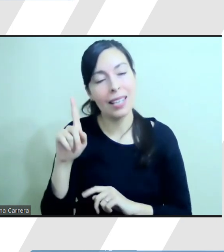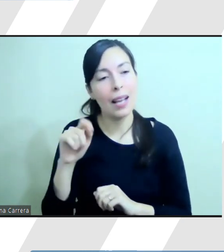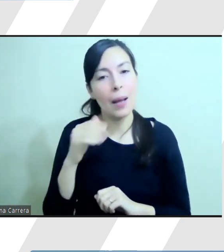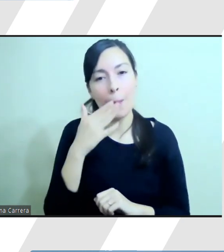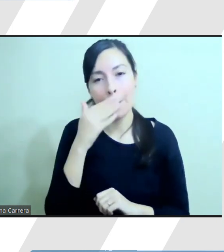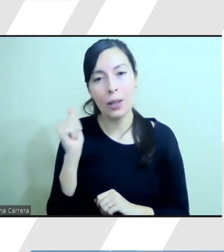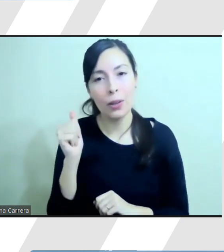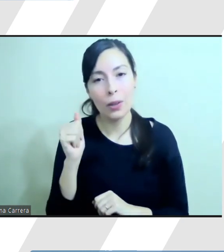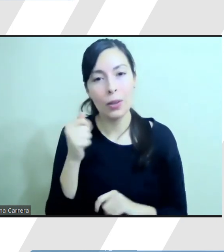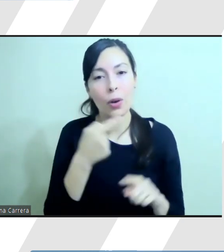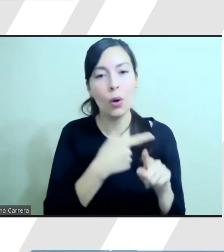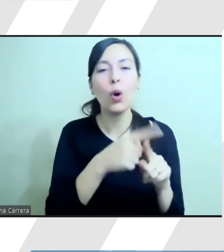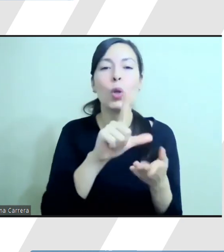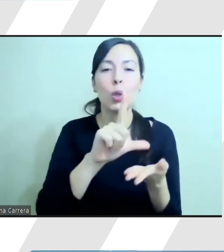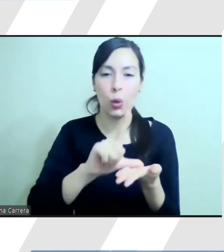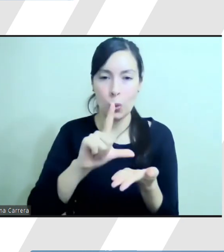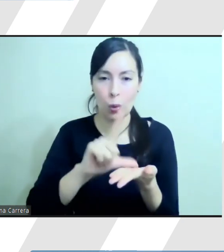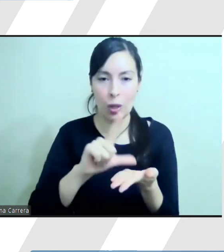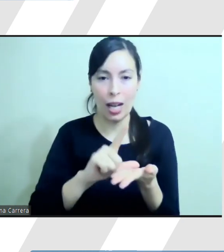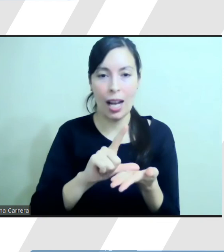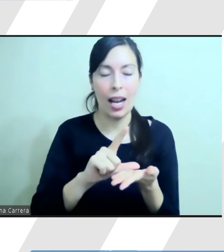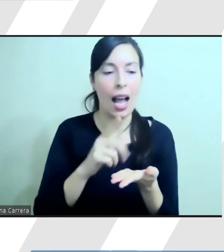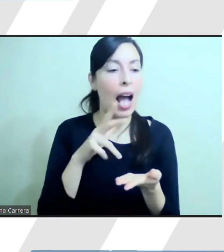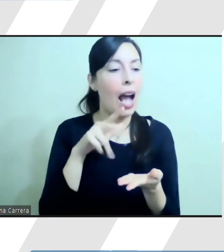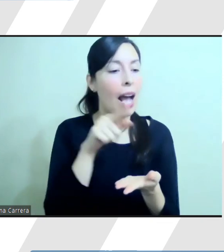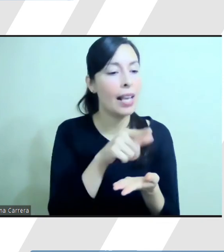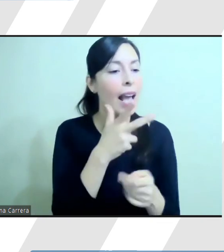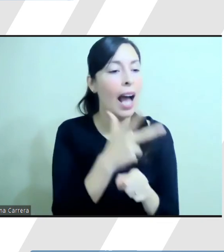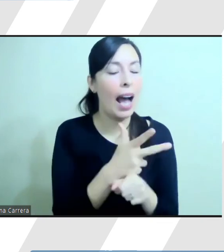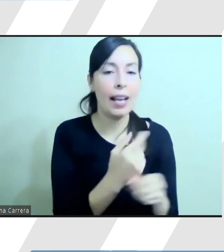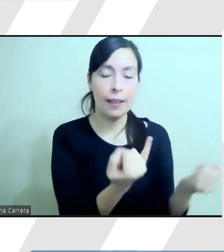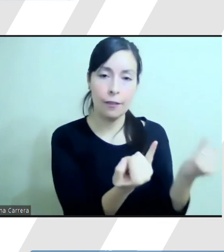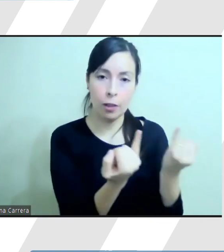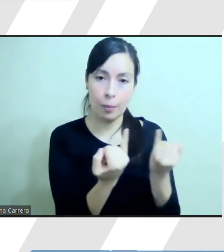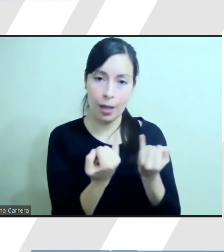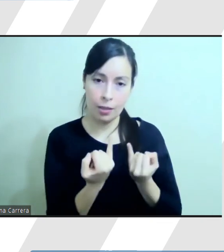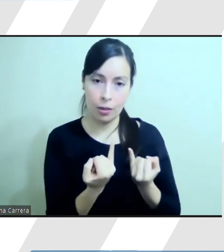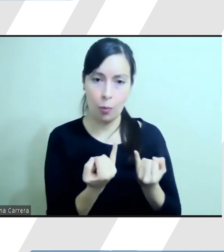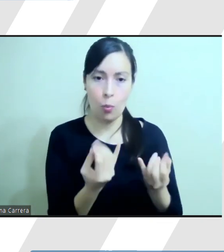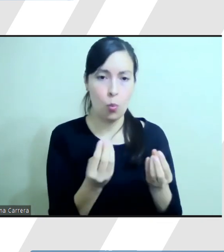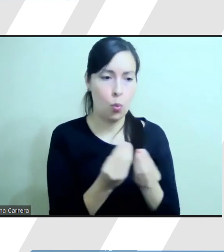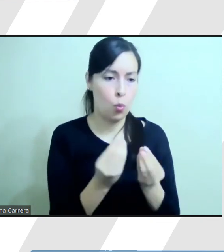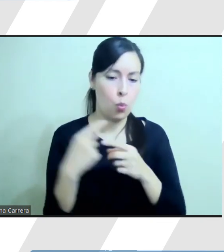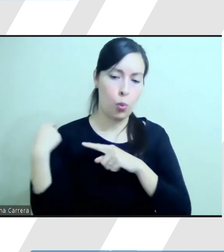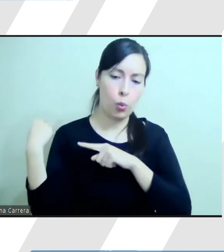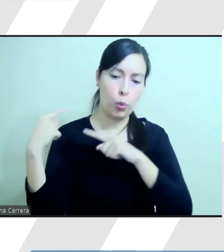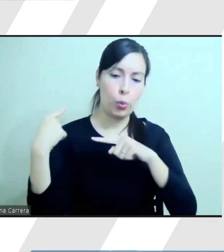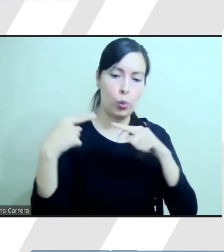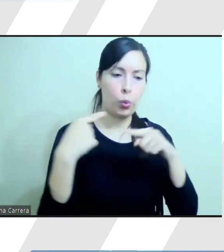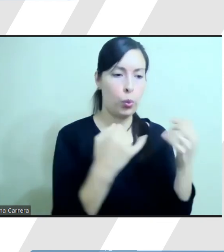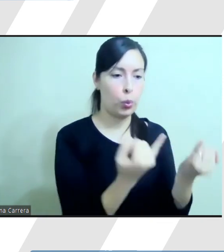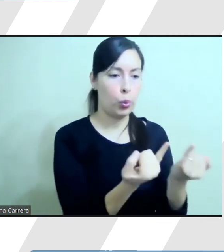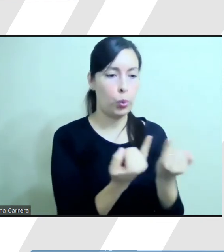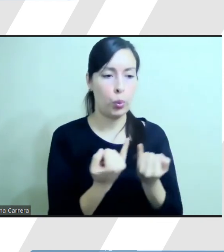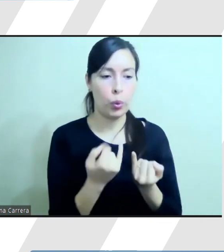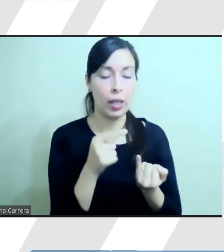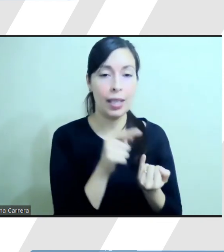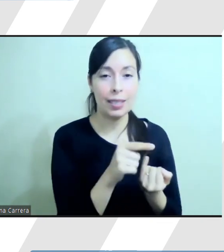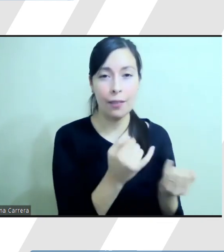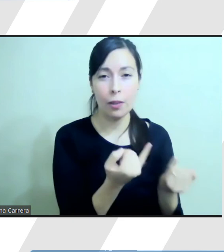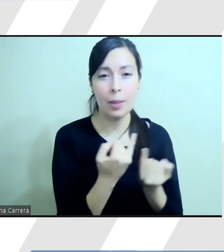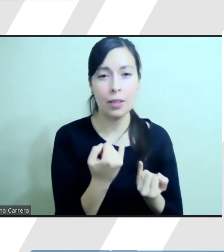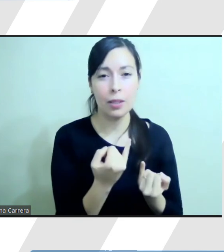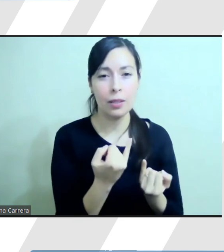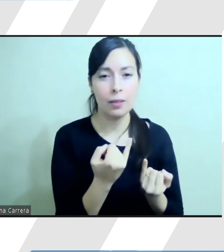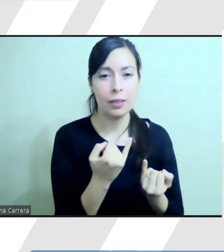capaces de mostrar, mira, acá tenemos una colección de datos que abarca mucho tiempo y que muestra que esto que estás viendo ahora a